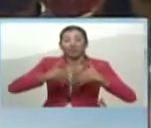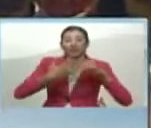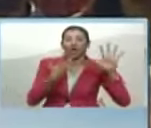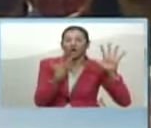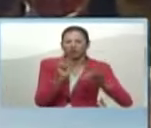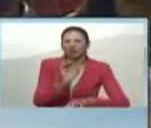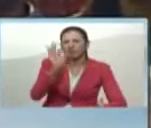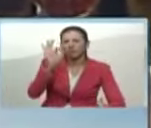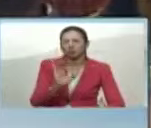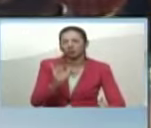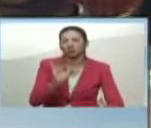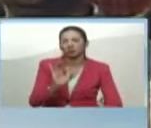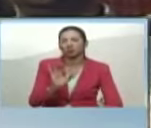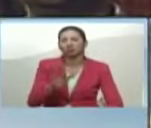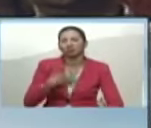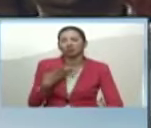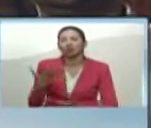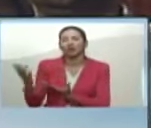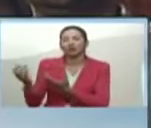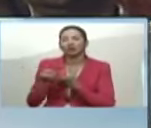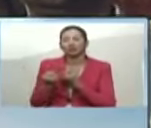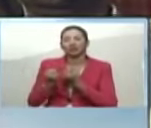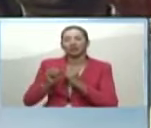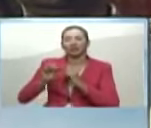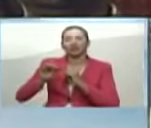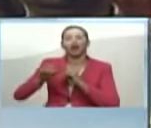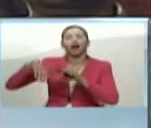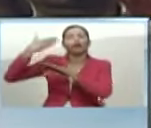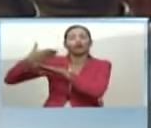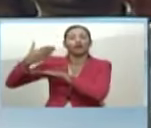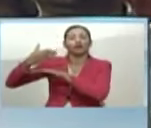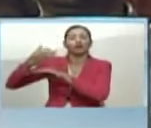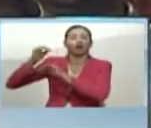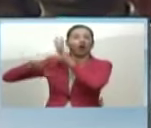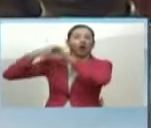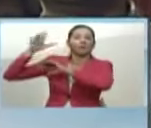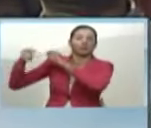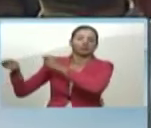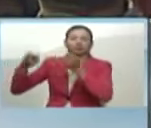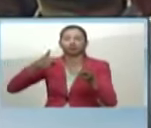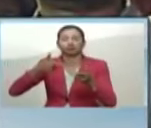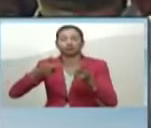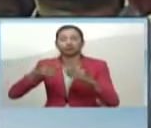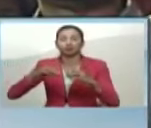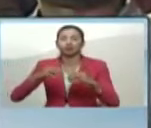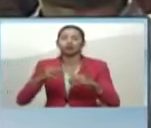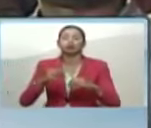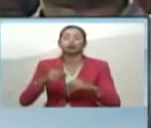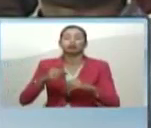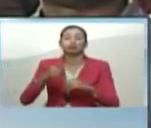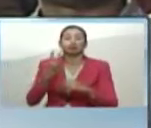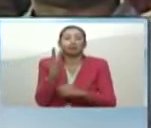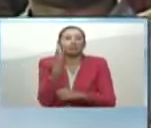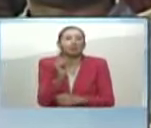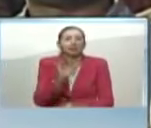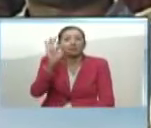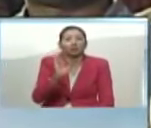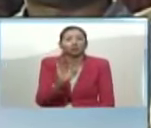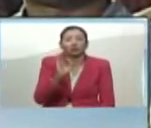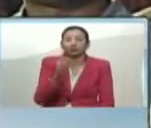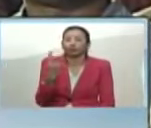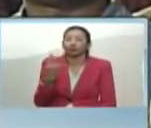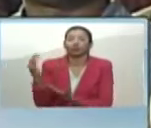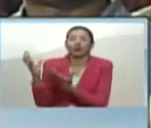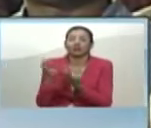ellas, a que se recibiera atún importado. Y entonces lo que se recibía por atún entero era un 20%. Entonces, hay que adecuar las